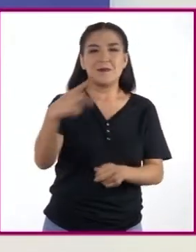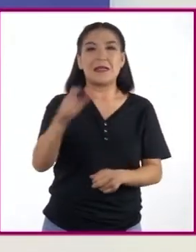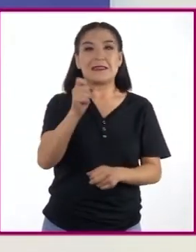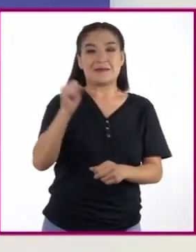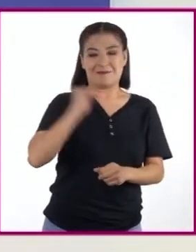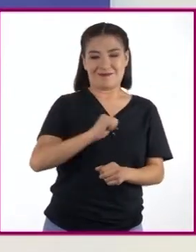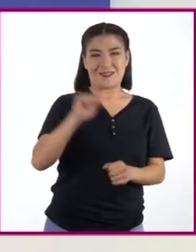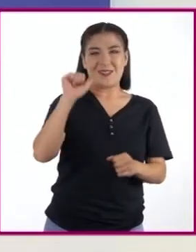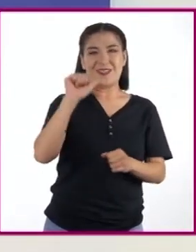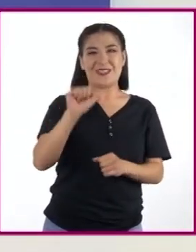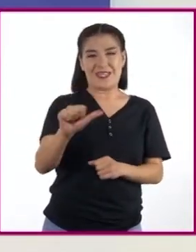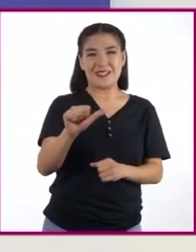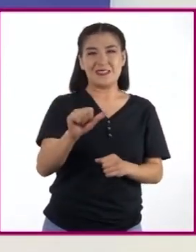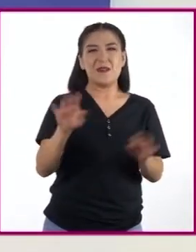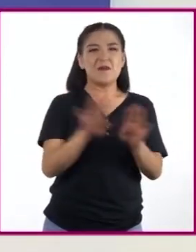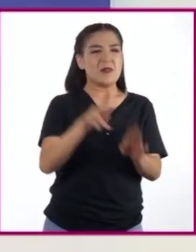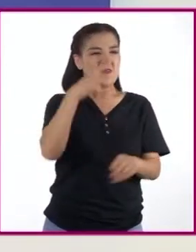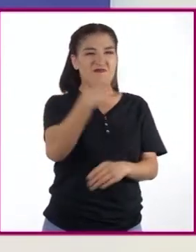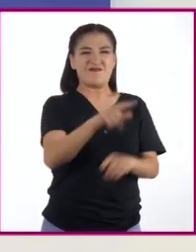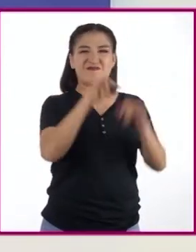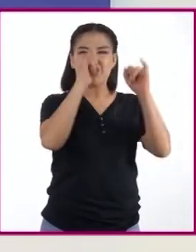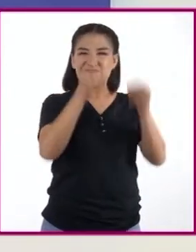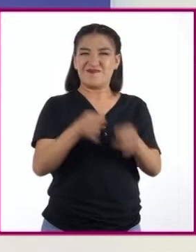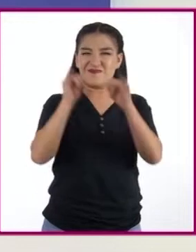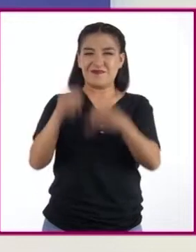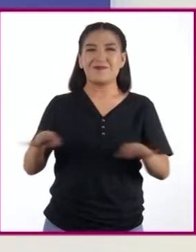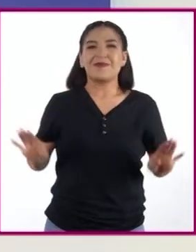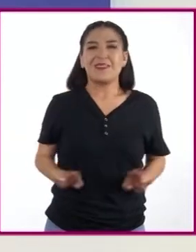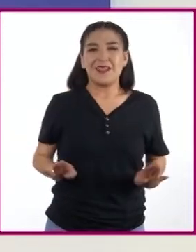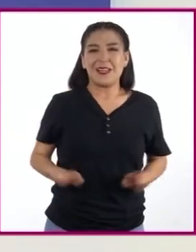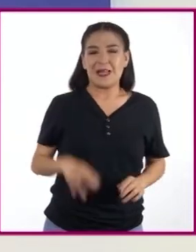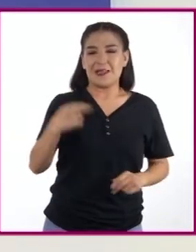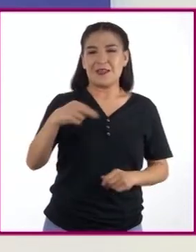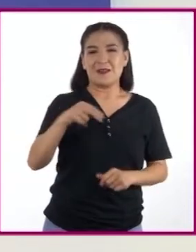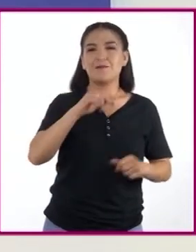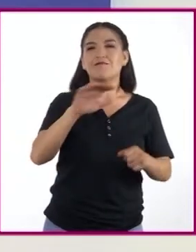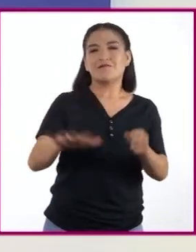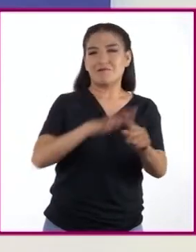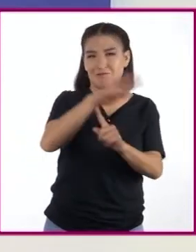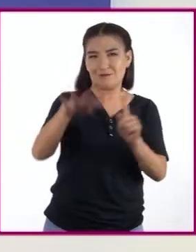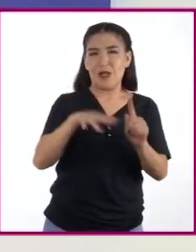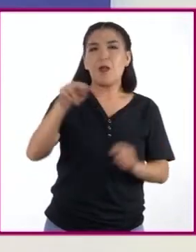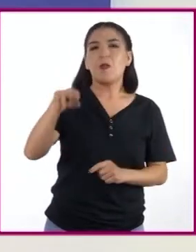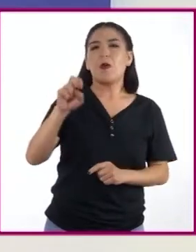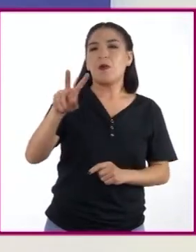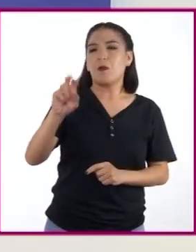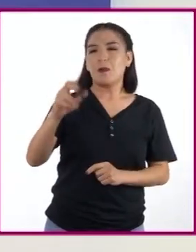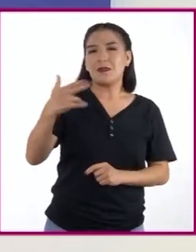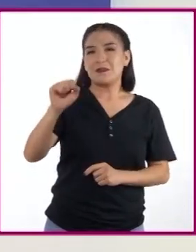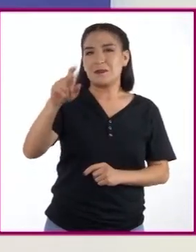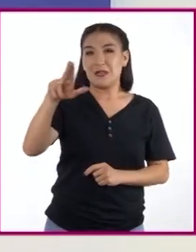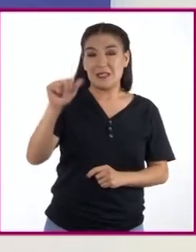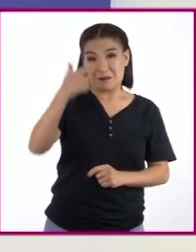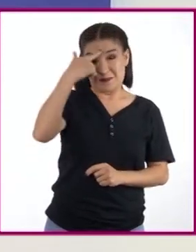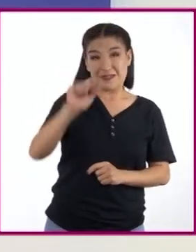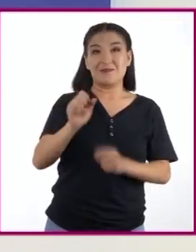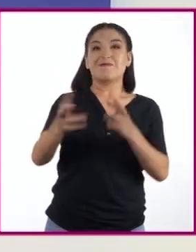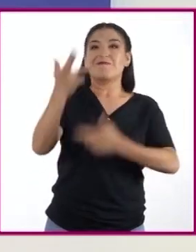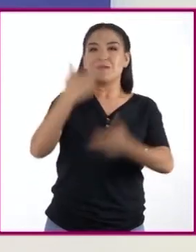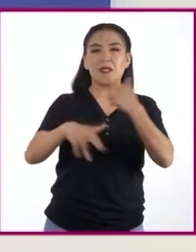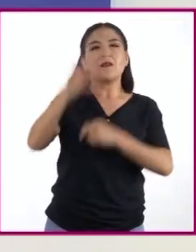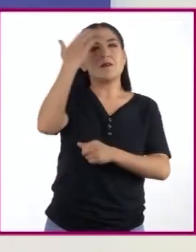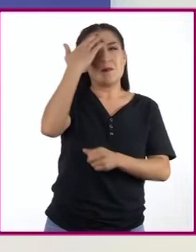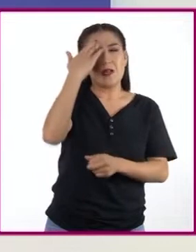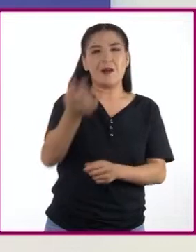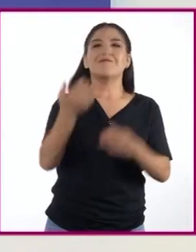XVI caracterizaría a la sociedad novohispana. Para recuperar nuestros conocimientos previos